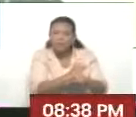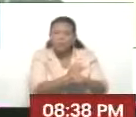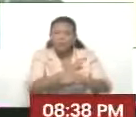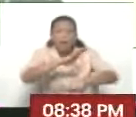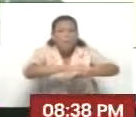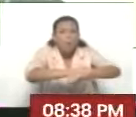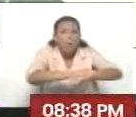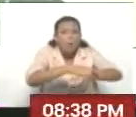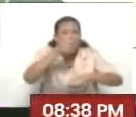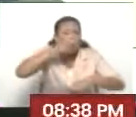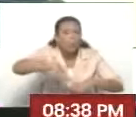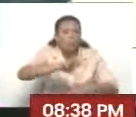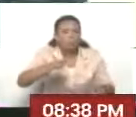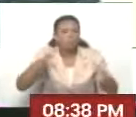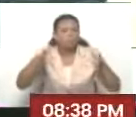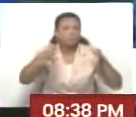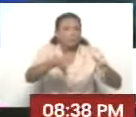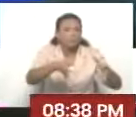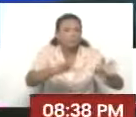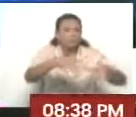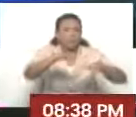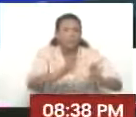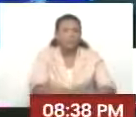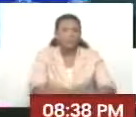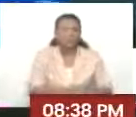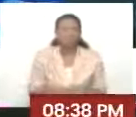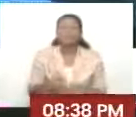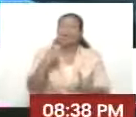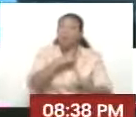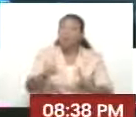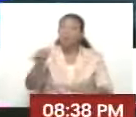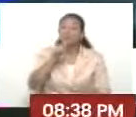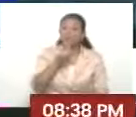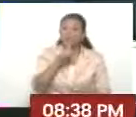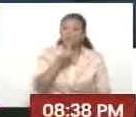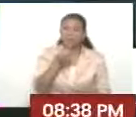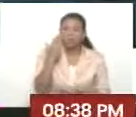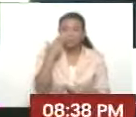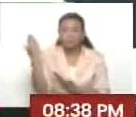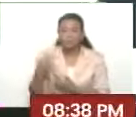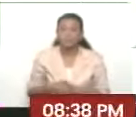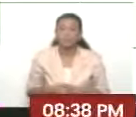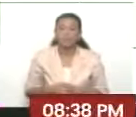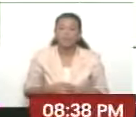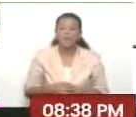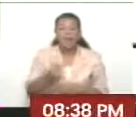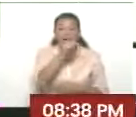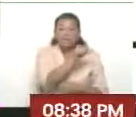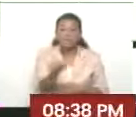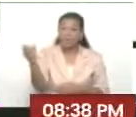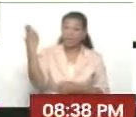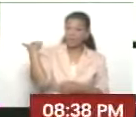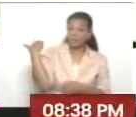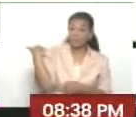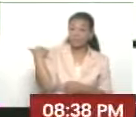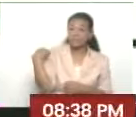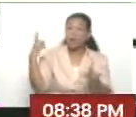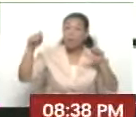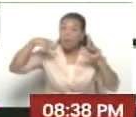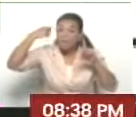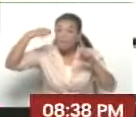la fuerza de los pueblos del mundo. Así es, presidente. Avanzamos por acá para mostrarle. La semana pasada usted exhibió un